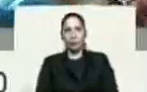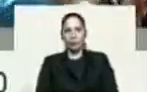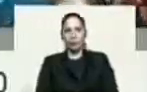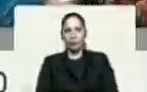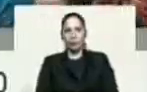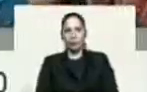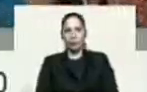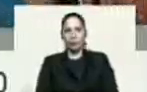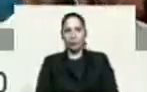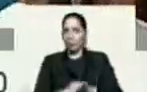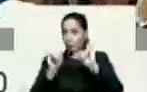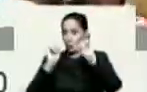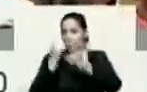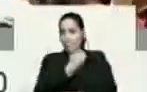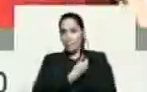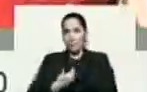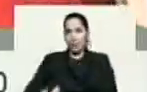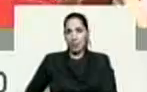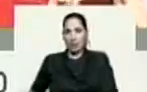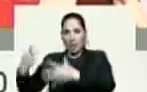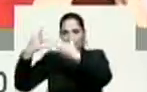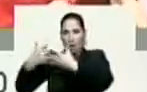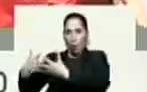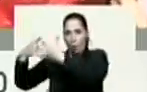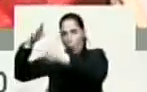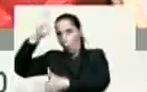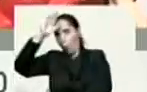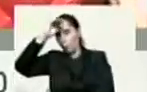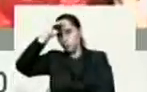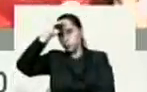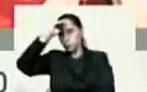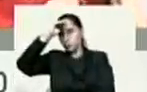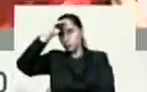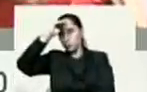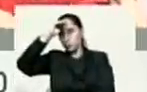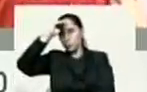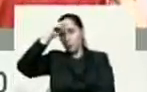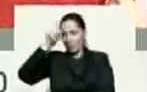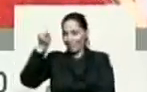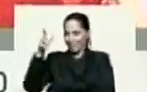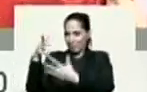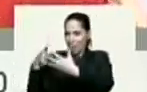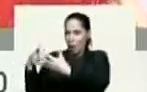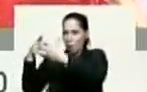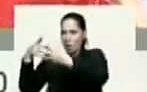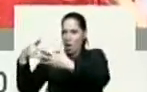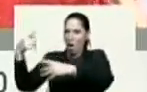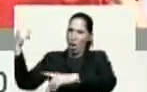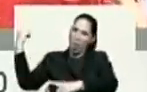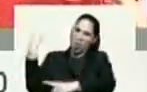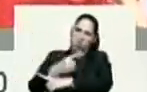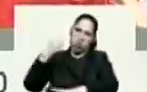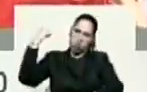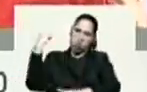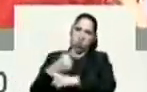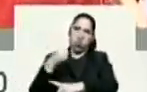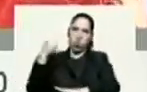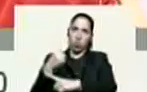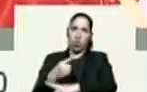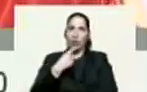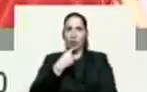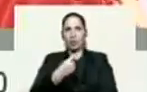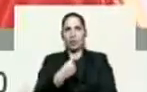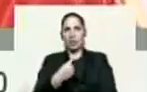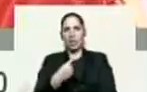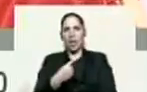El mismo presidente de Estados Unidos desde allá amenazaba y decía a